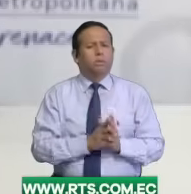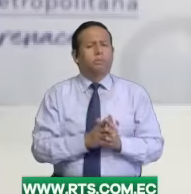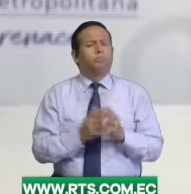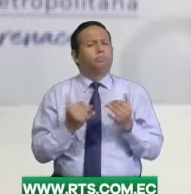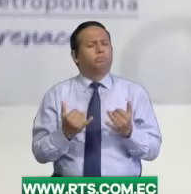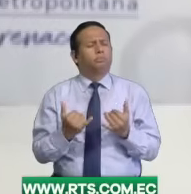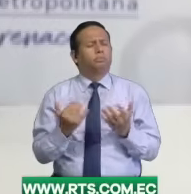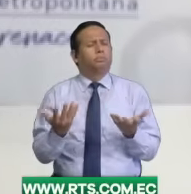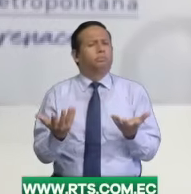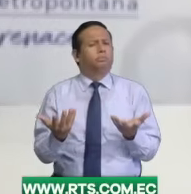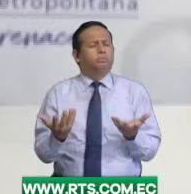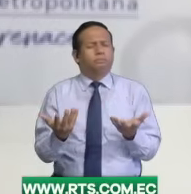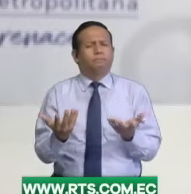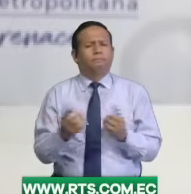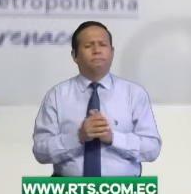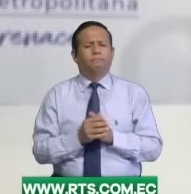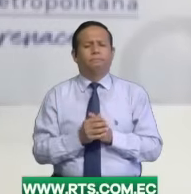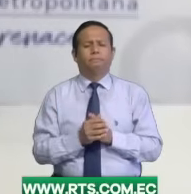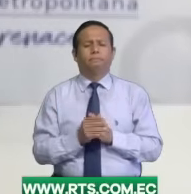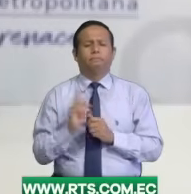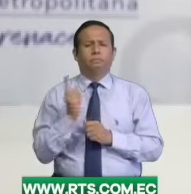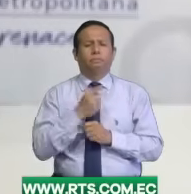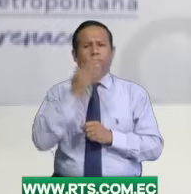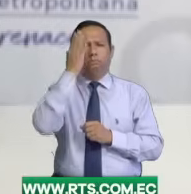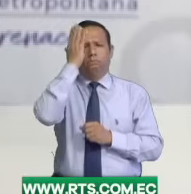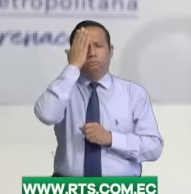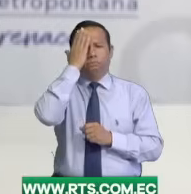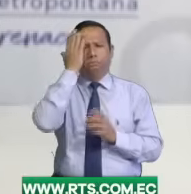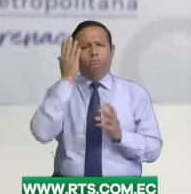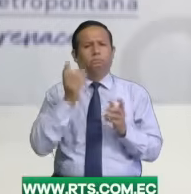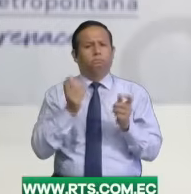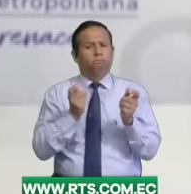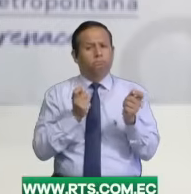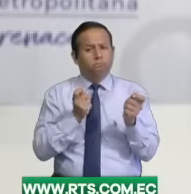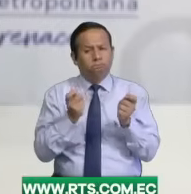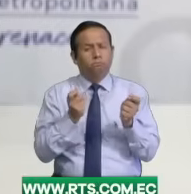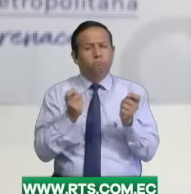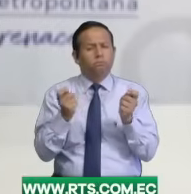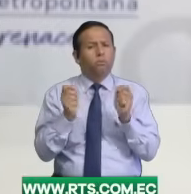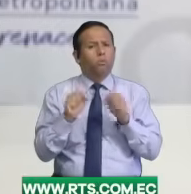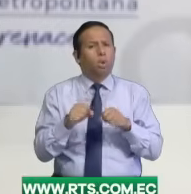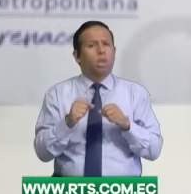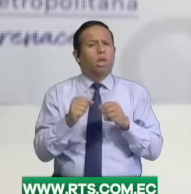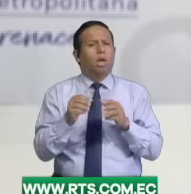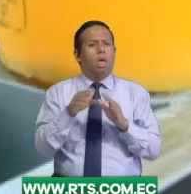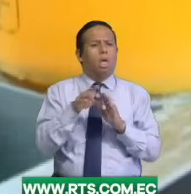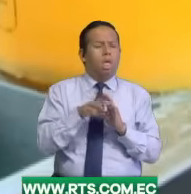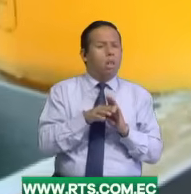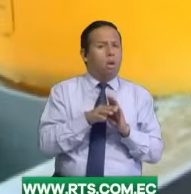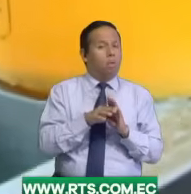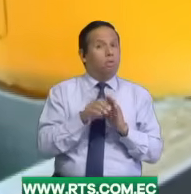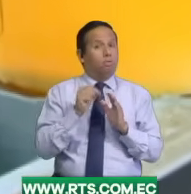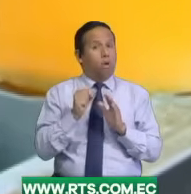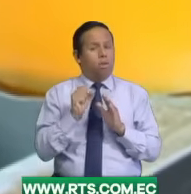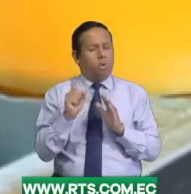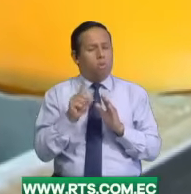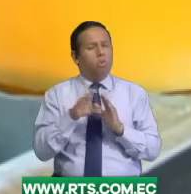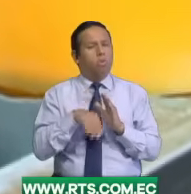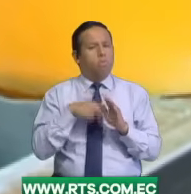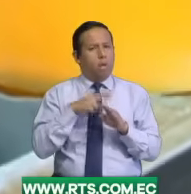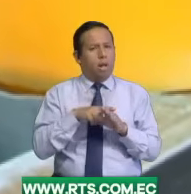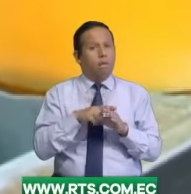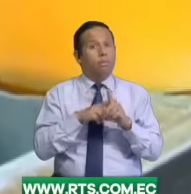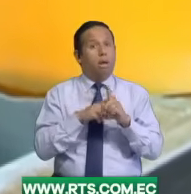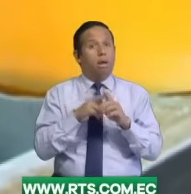nos encontramos operativos, estamos en la capacidad de seguir enviando, no estamos en niveles críticos. Pero de mantenerse